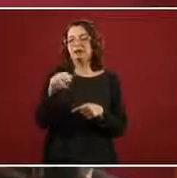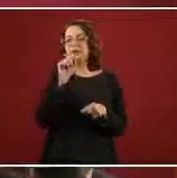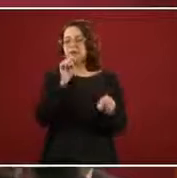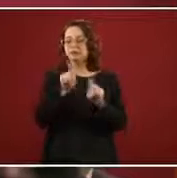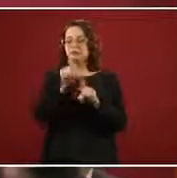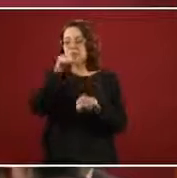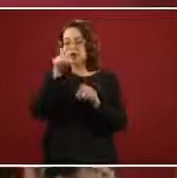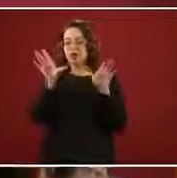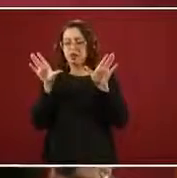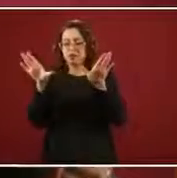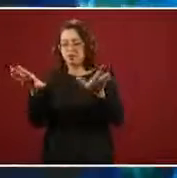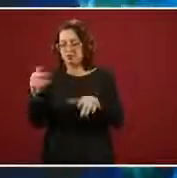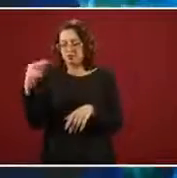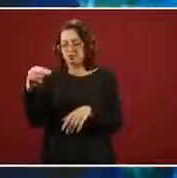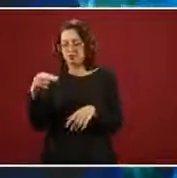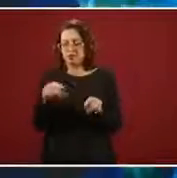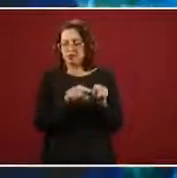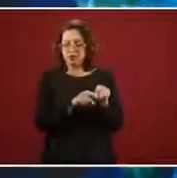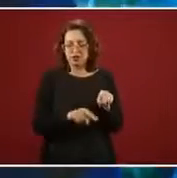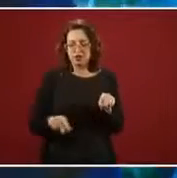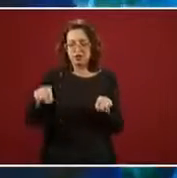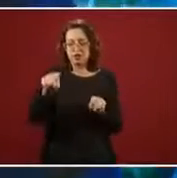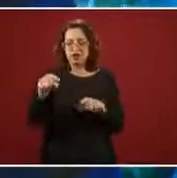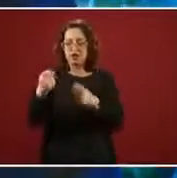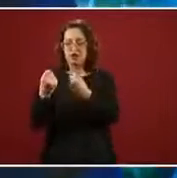Aquí está el límite de